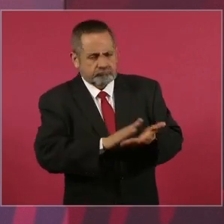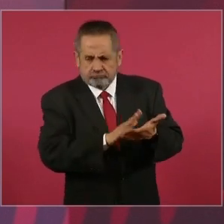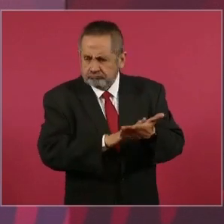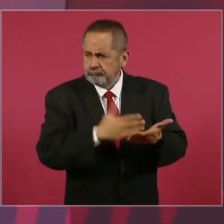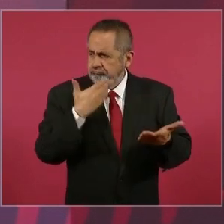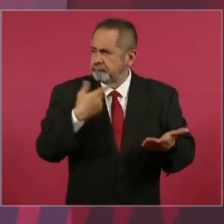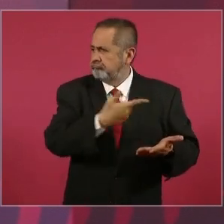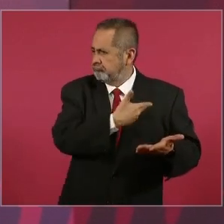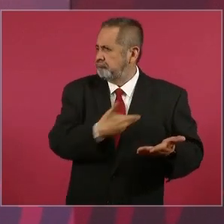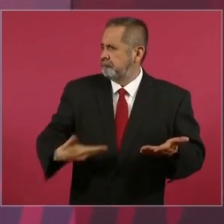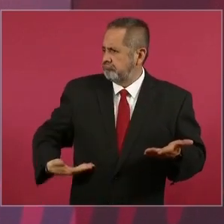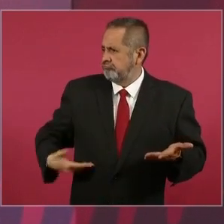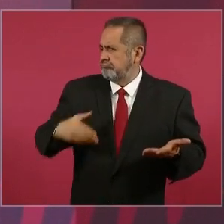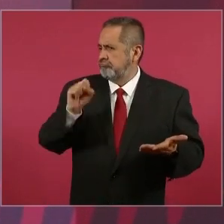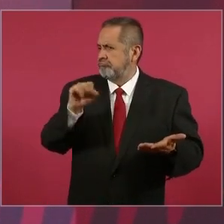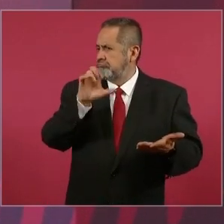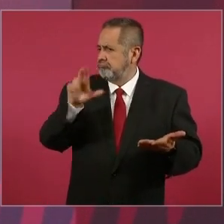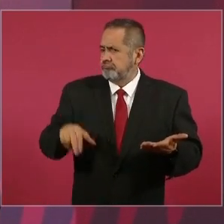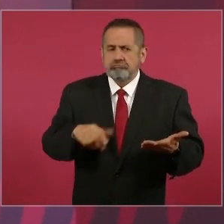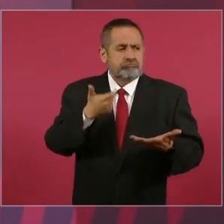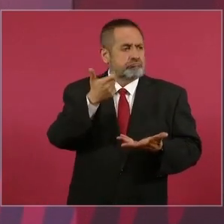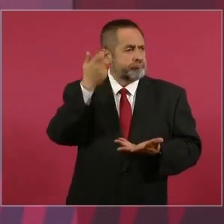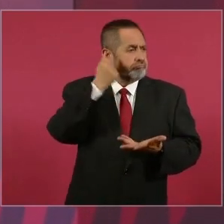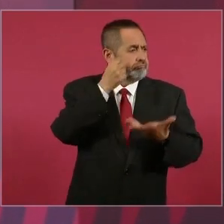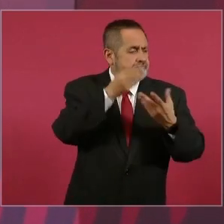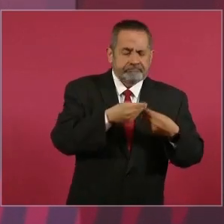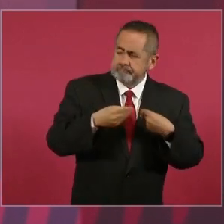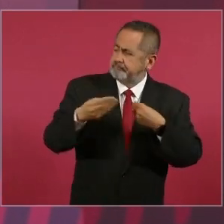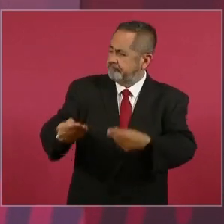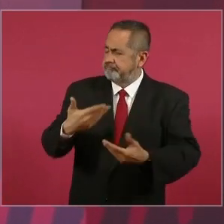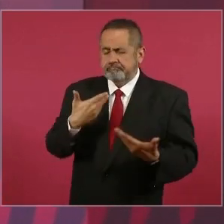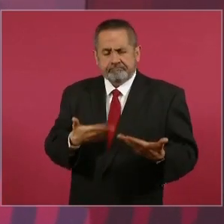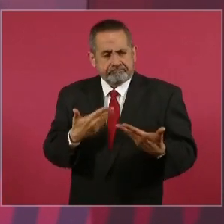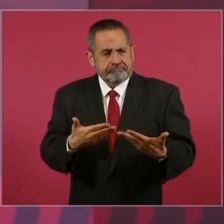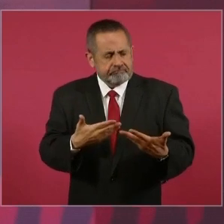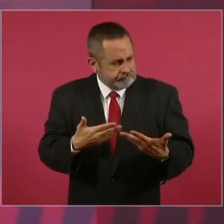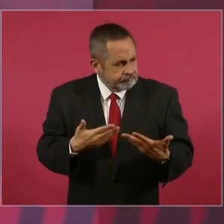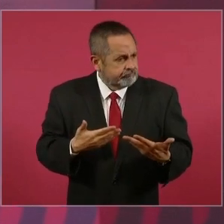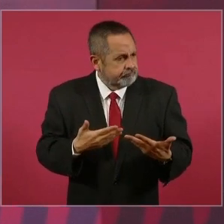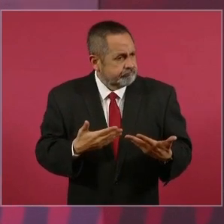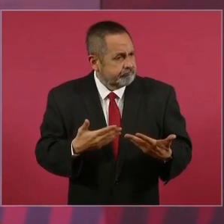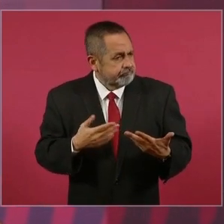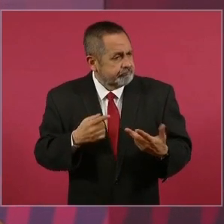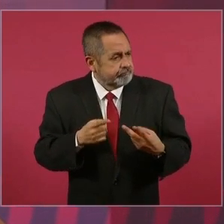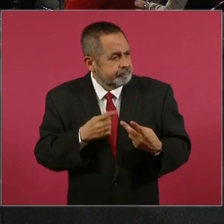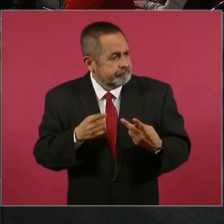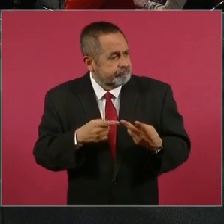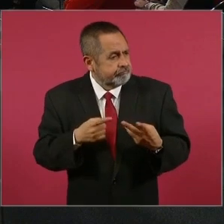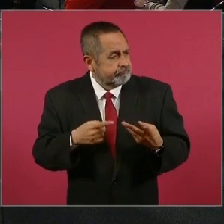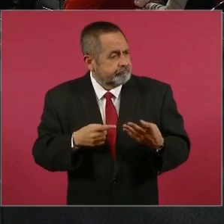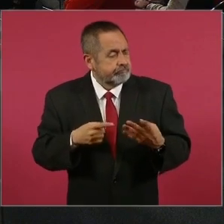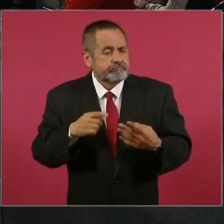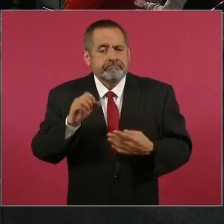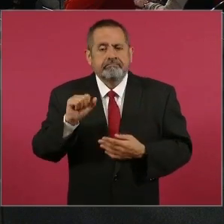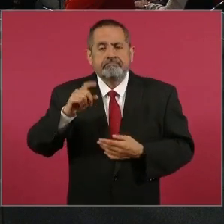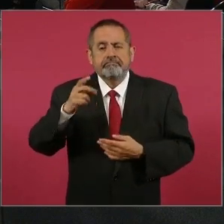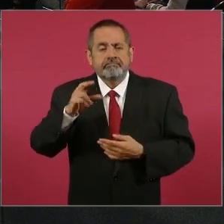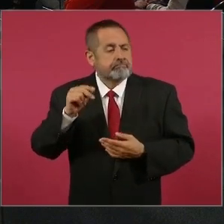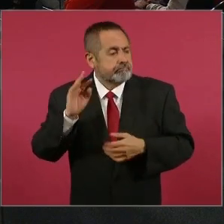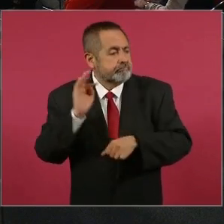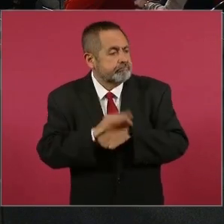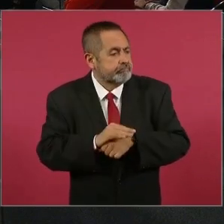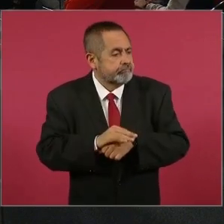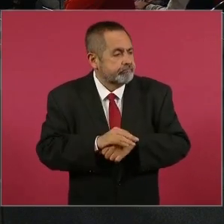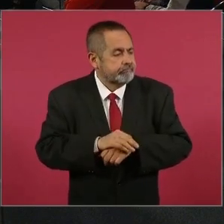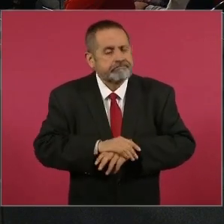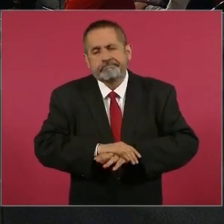la presidenta pero luego empezaron con y ahora termina